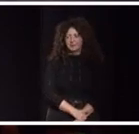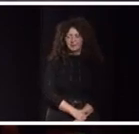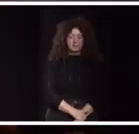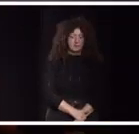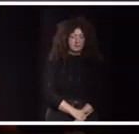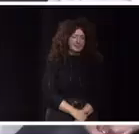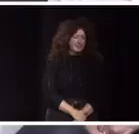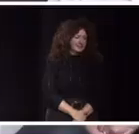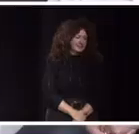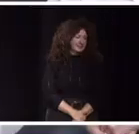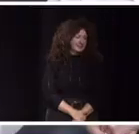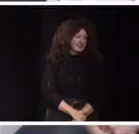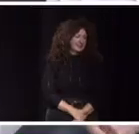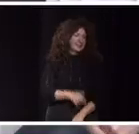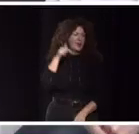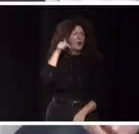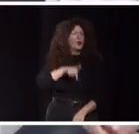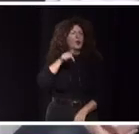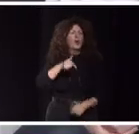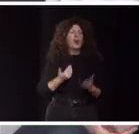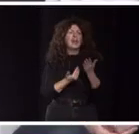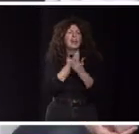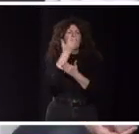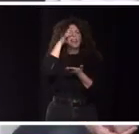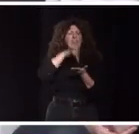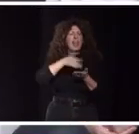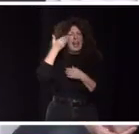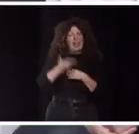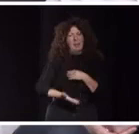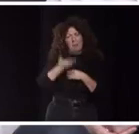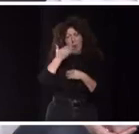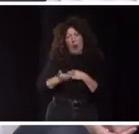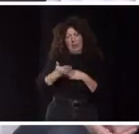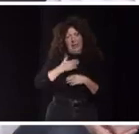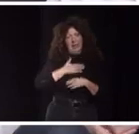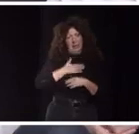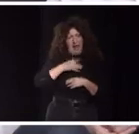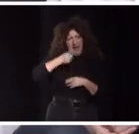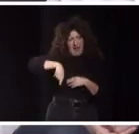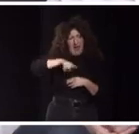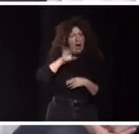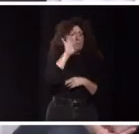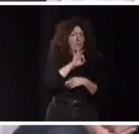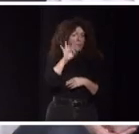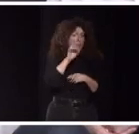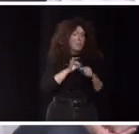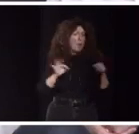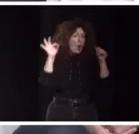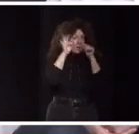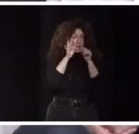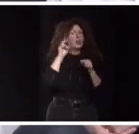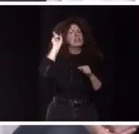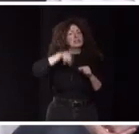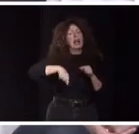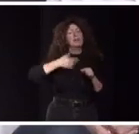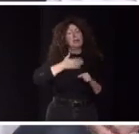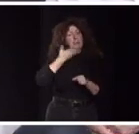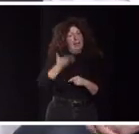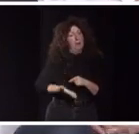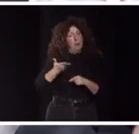Y mirad, hoy es un día muy importante para Podemos y un día muy importante para mí como secretaria